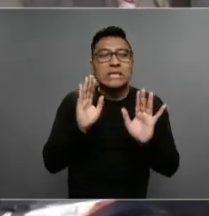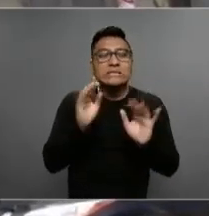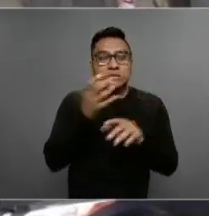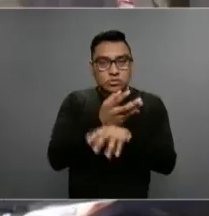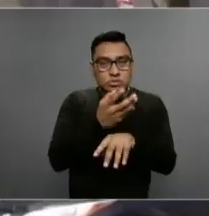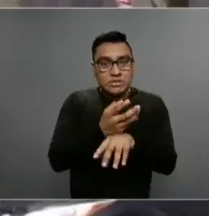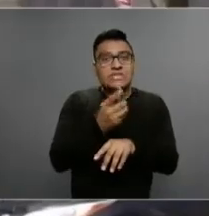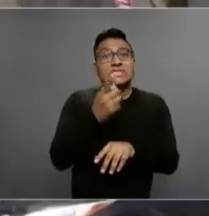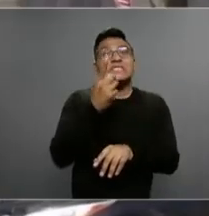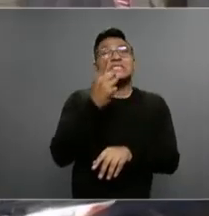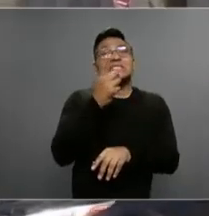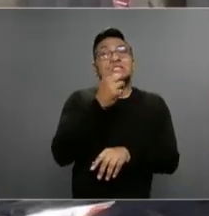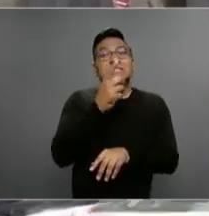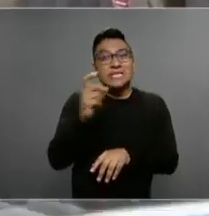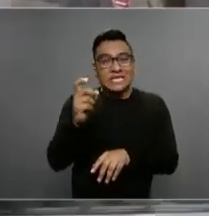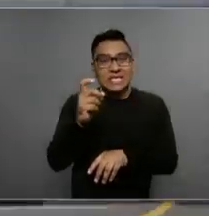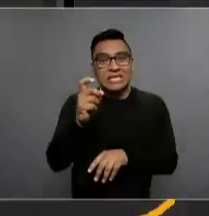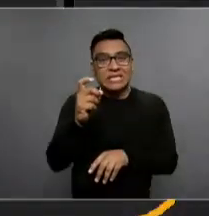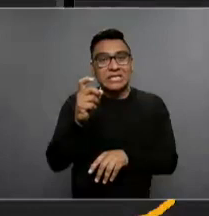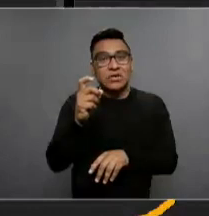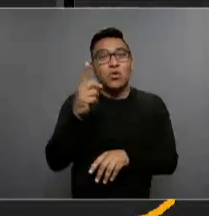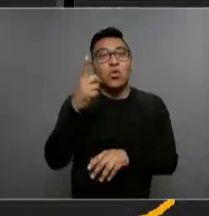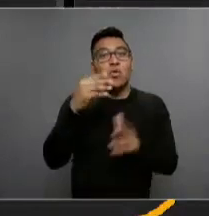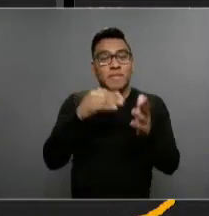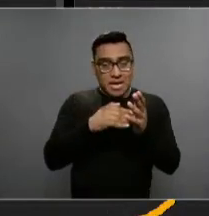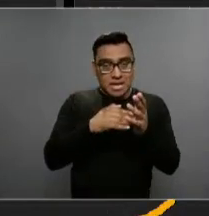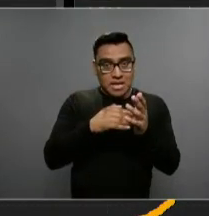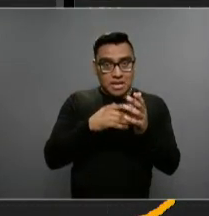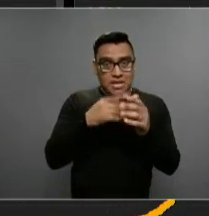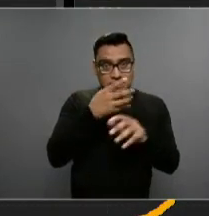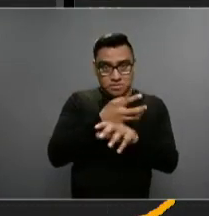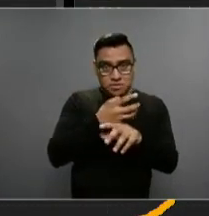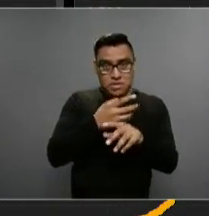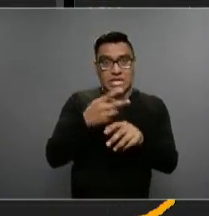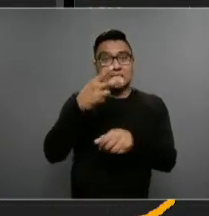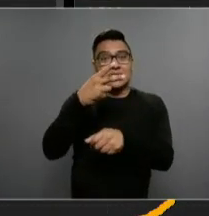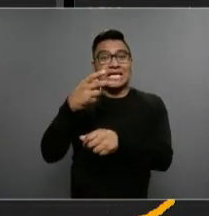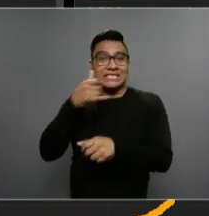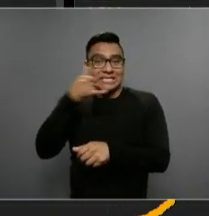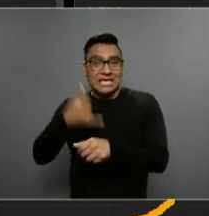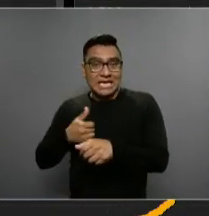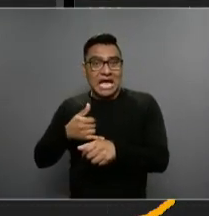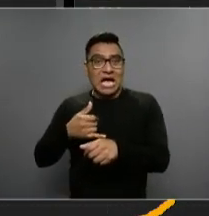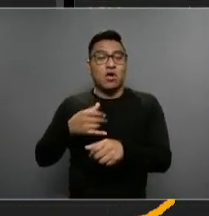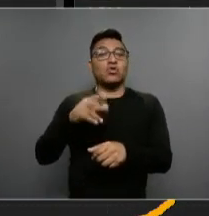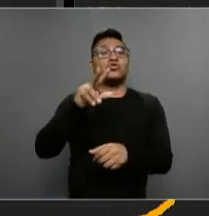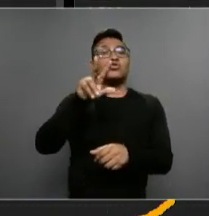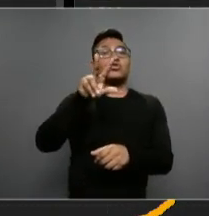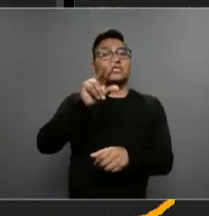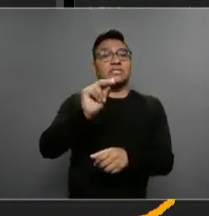101,000 infectados, bueno, ya lo habíamos dicho, seguido de Italia. Italia segundo lugar con